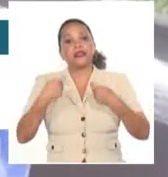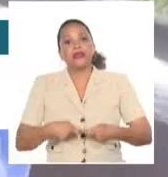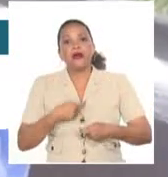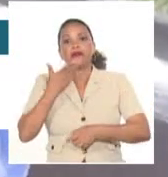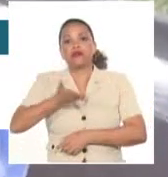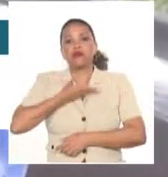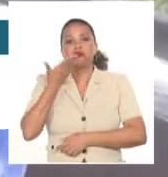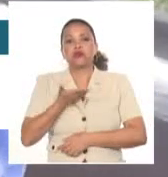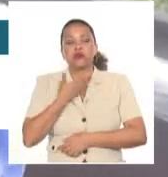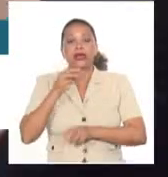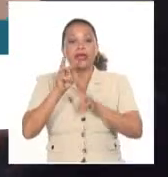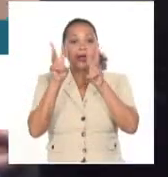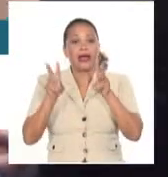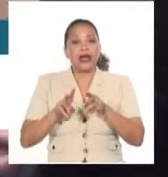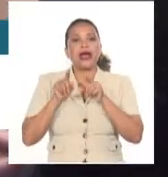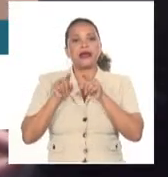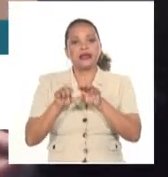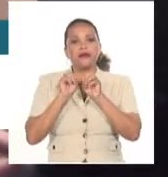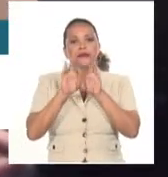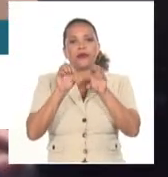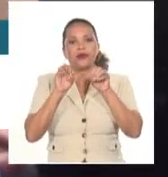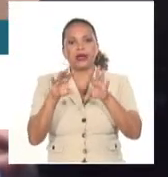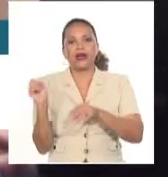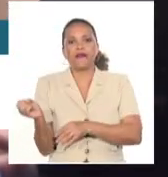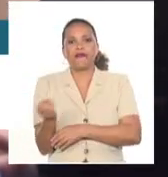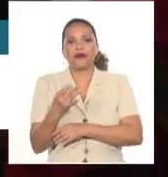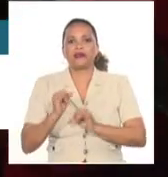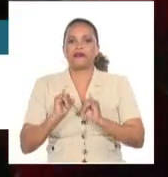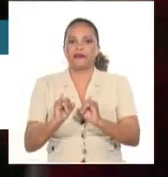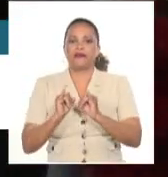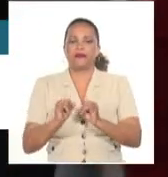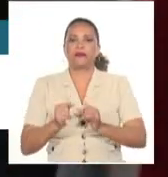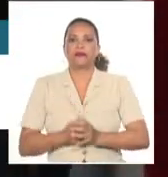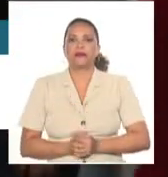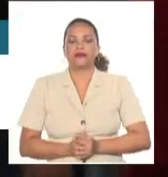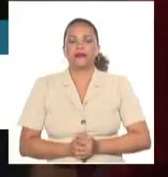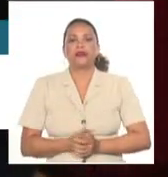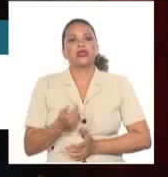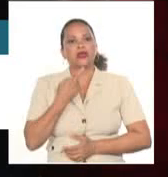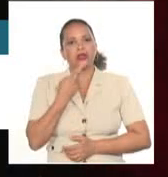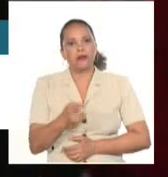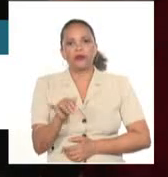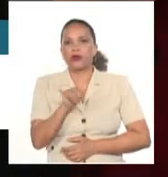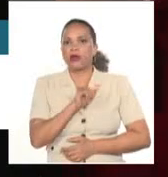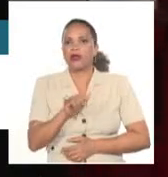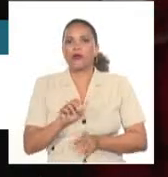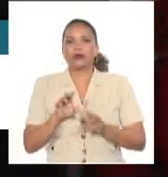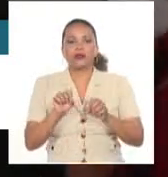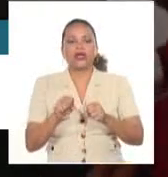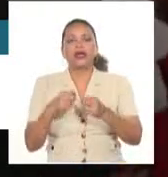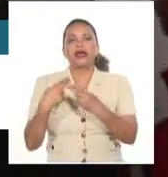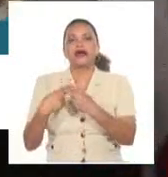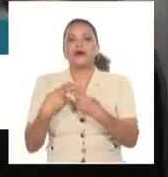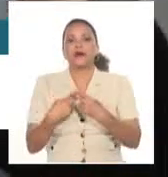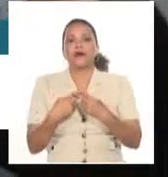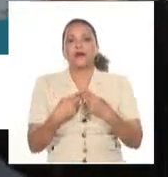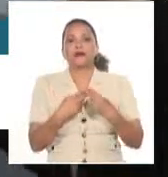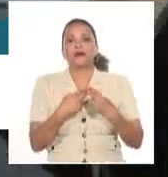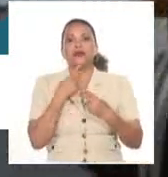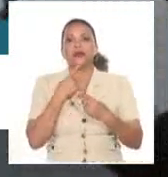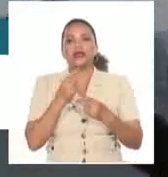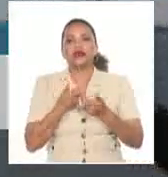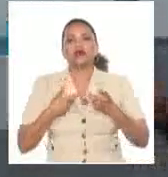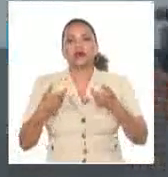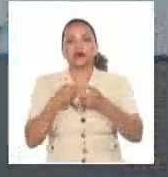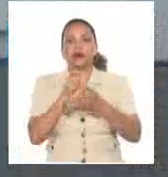la página web donde se publicó la información. También responderá por la usurpación de las competencias del Consejo Nacional